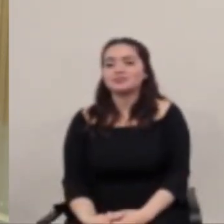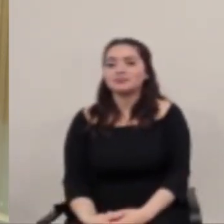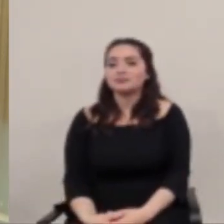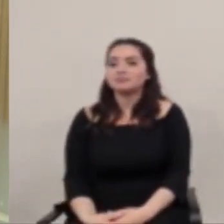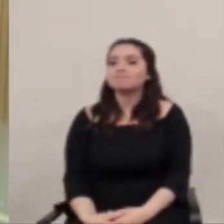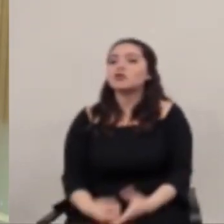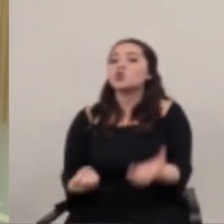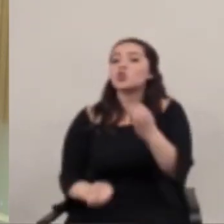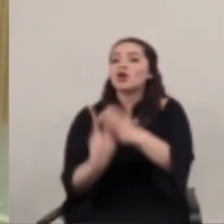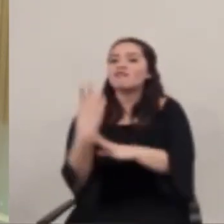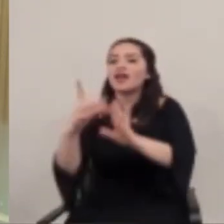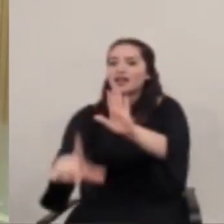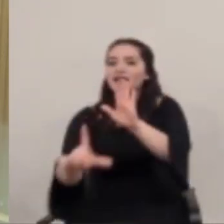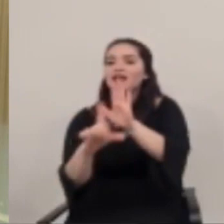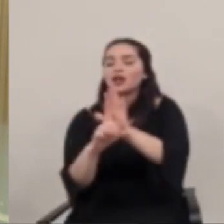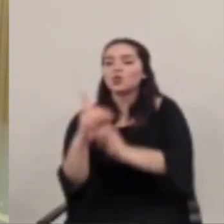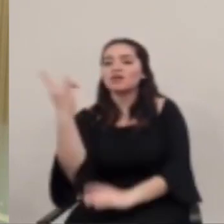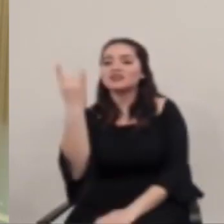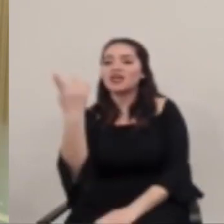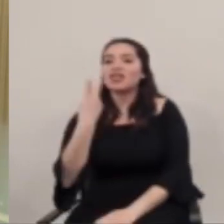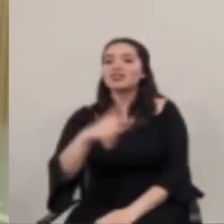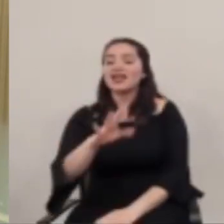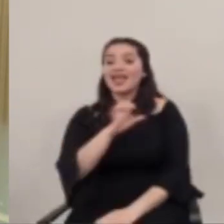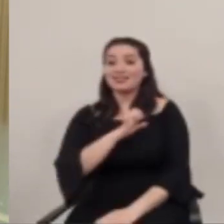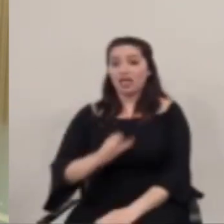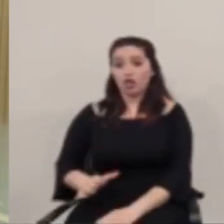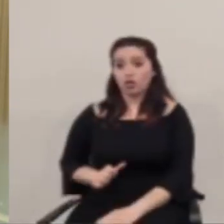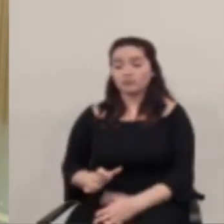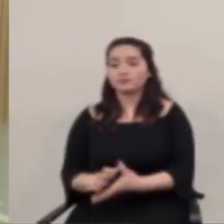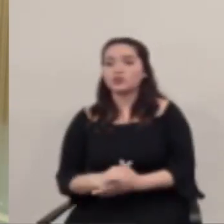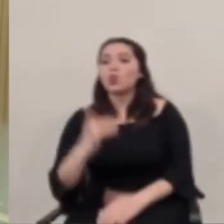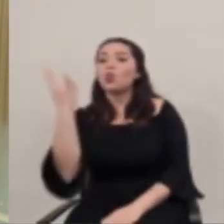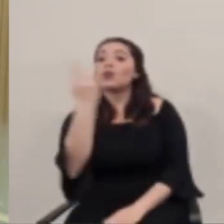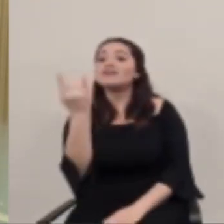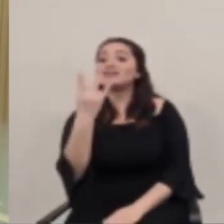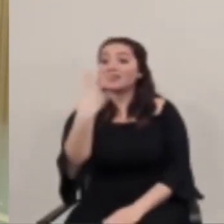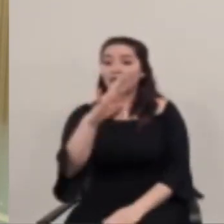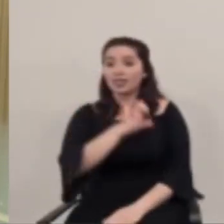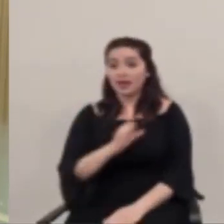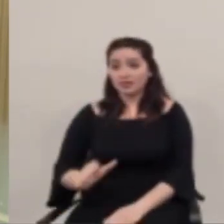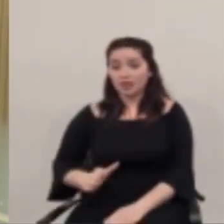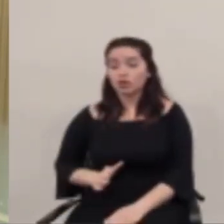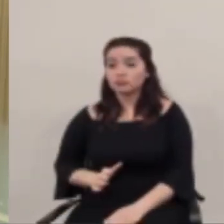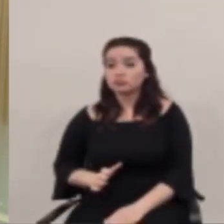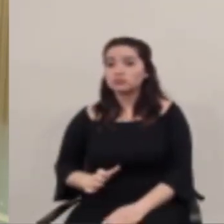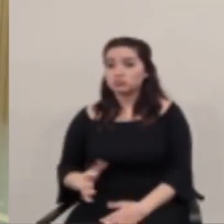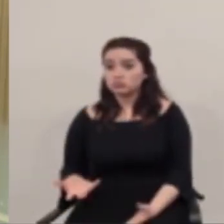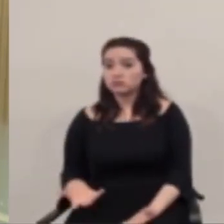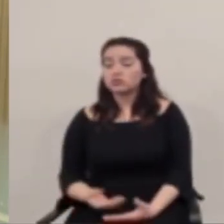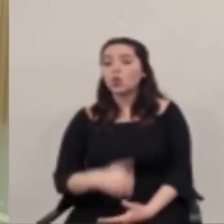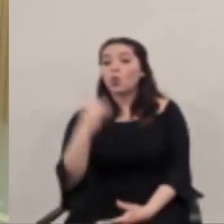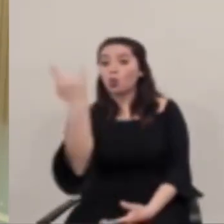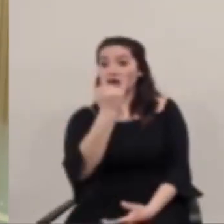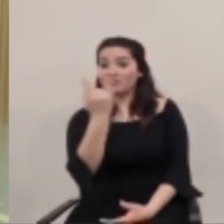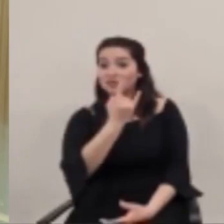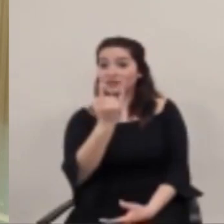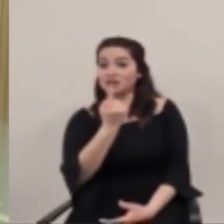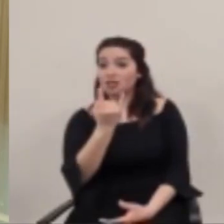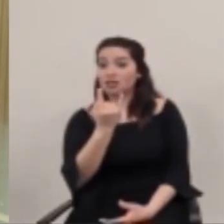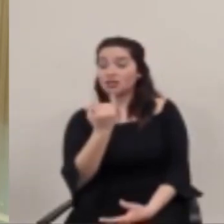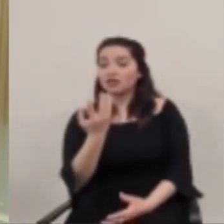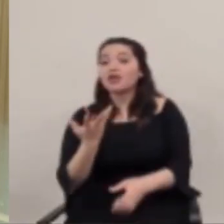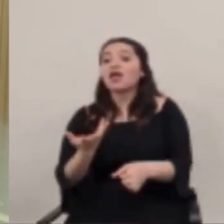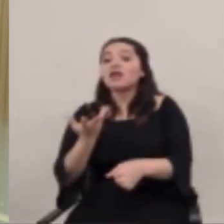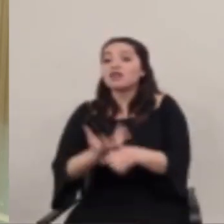Amparadas en la nueva ley de universidades del Estado, las universidades estatales, es decir, las universidades que se encuentran